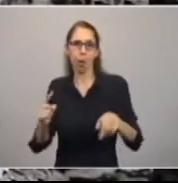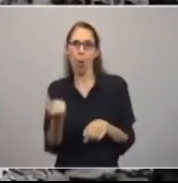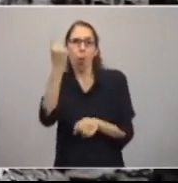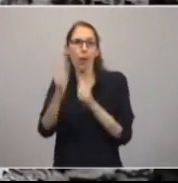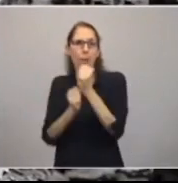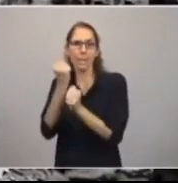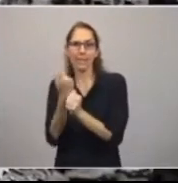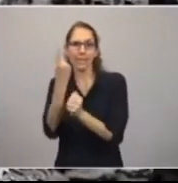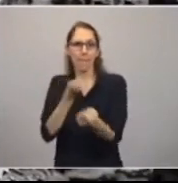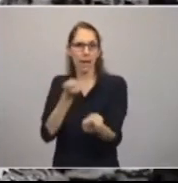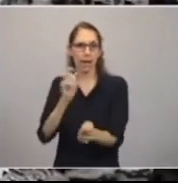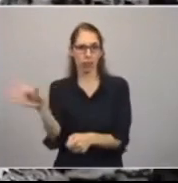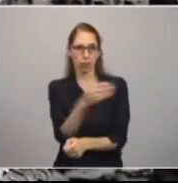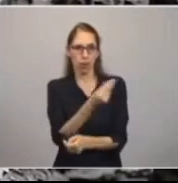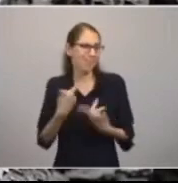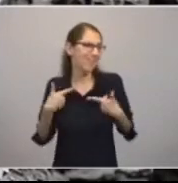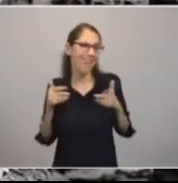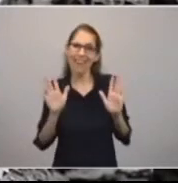manera monopólica. Es así,